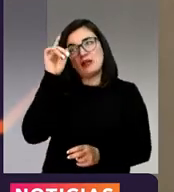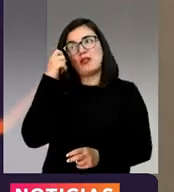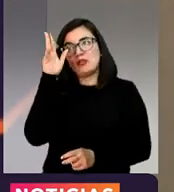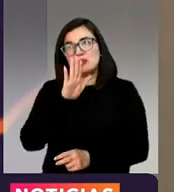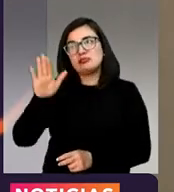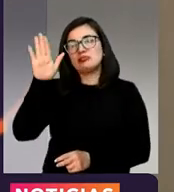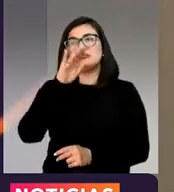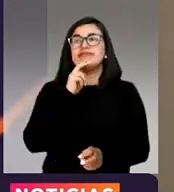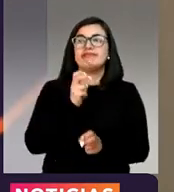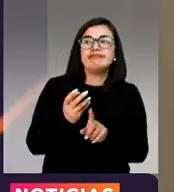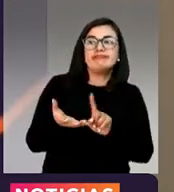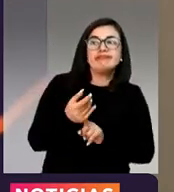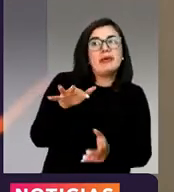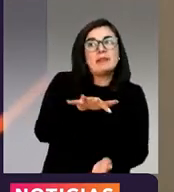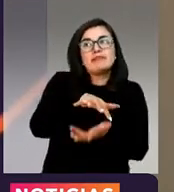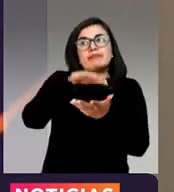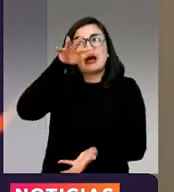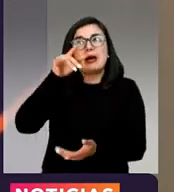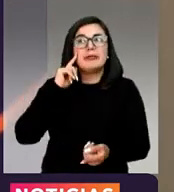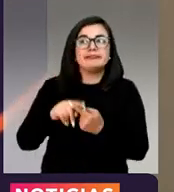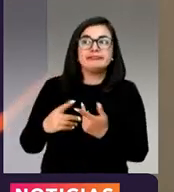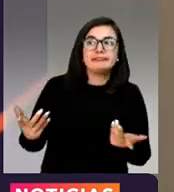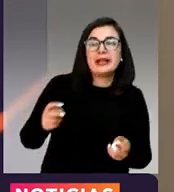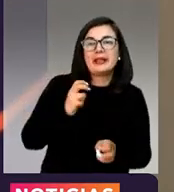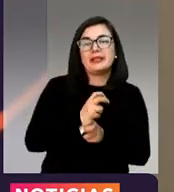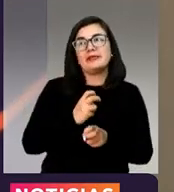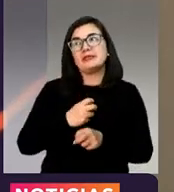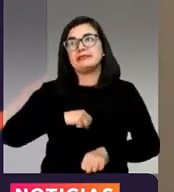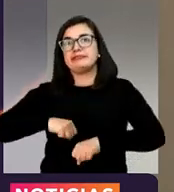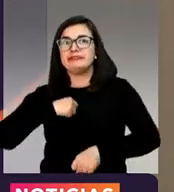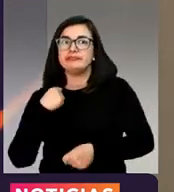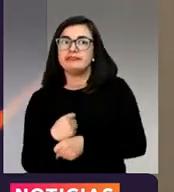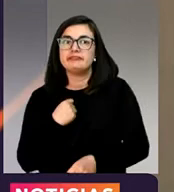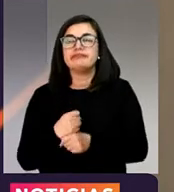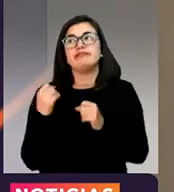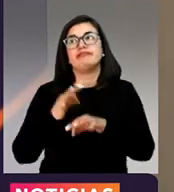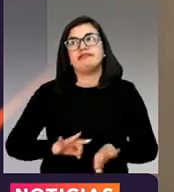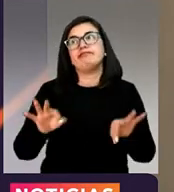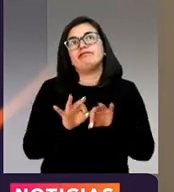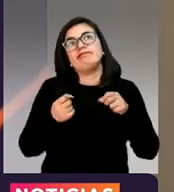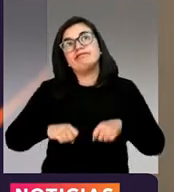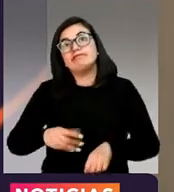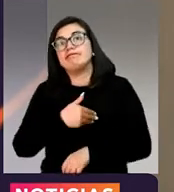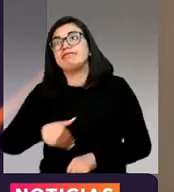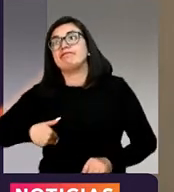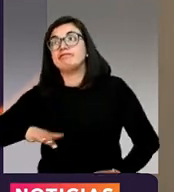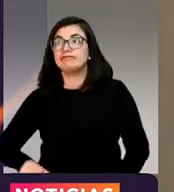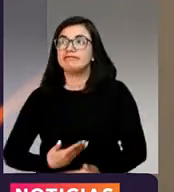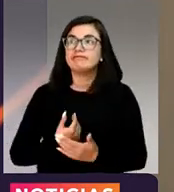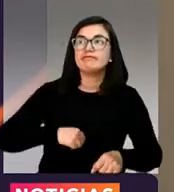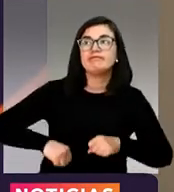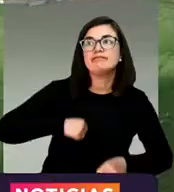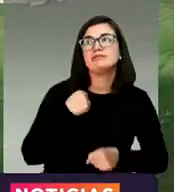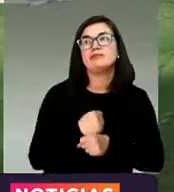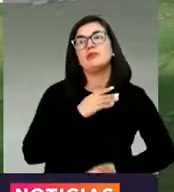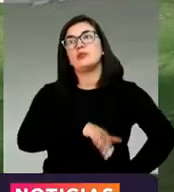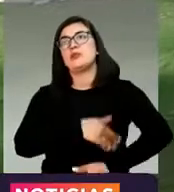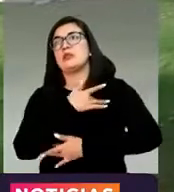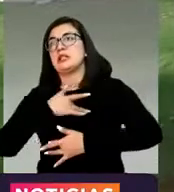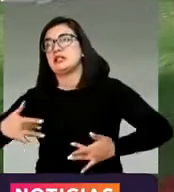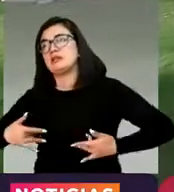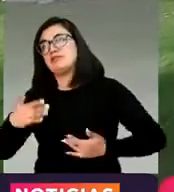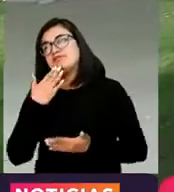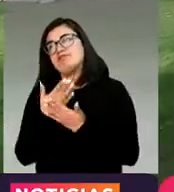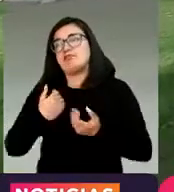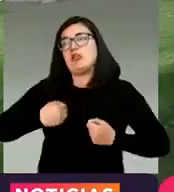poder recibir un número mayor de dosis. Ha sido un trabajo y un esfuerzo importante por parte de Presidencia de la República, del Ministerio de Salud.